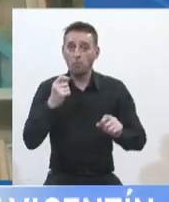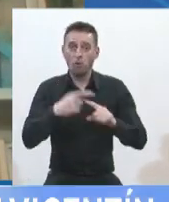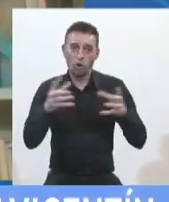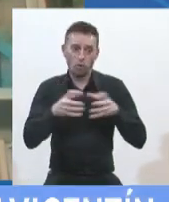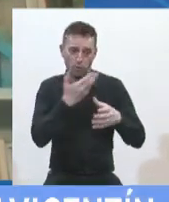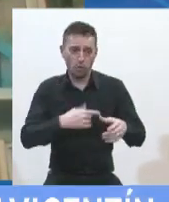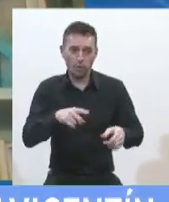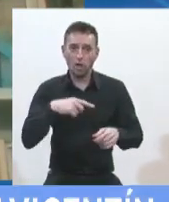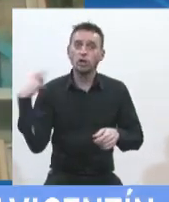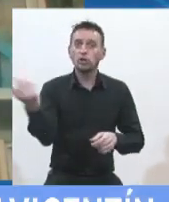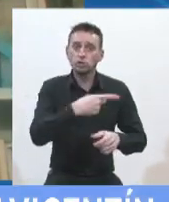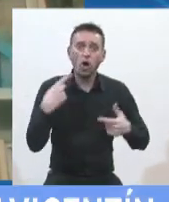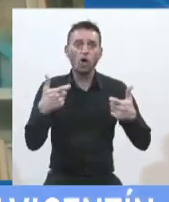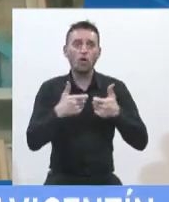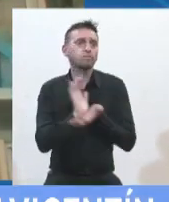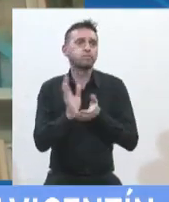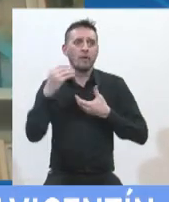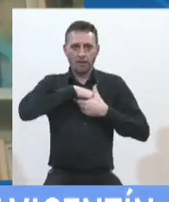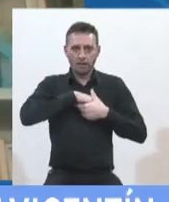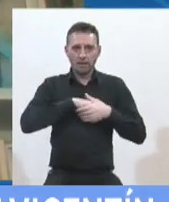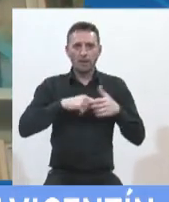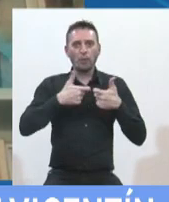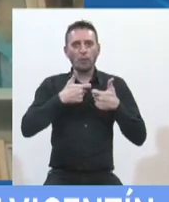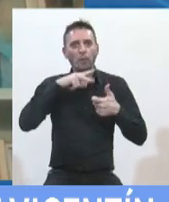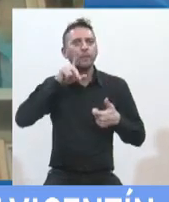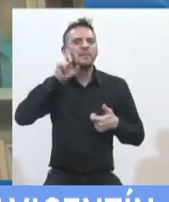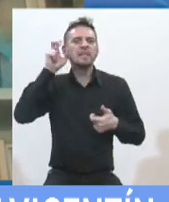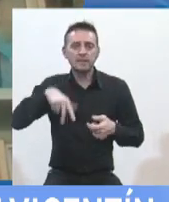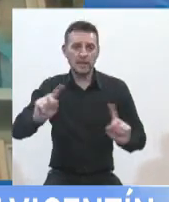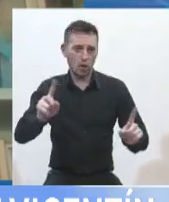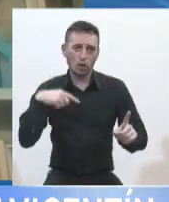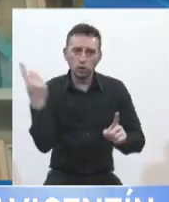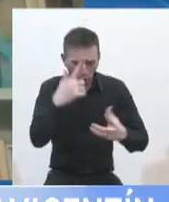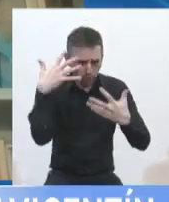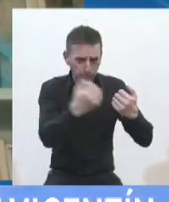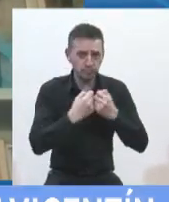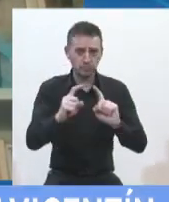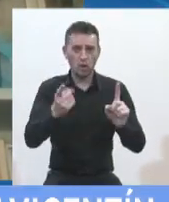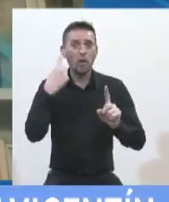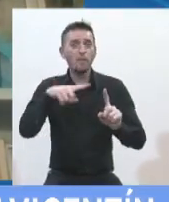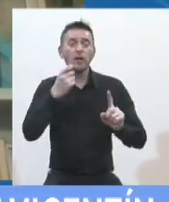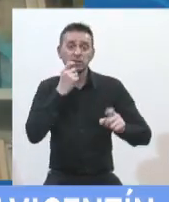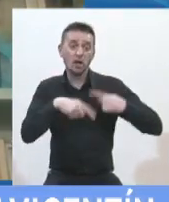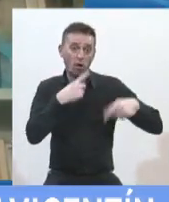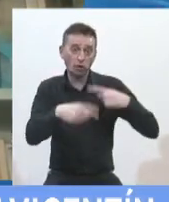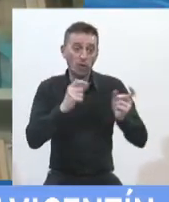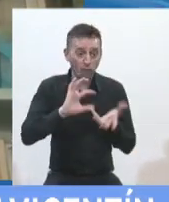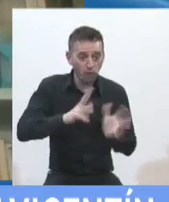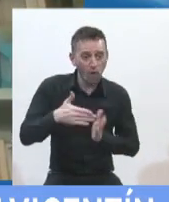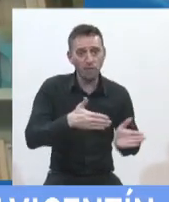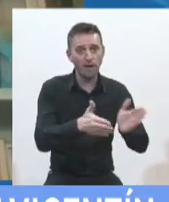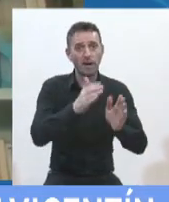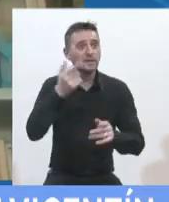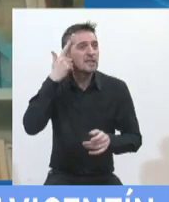que dijo no todos somos vicentín y yo te absolutamente de acuerdo no todos somos vicentín pero si seguimos adelante por este camino